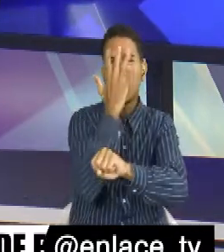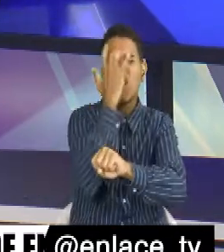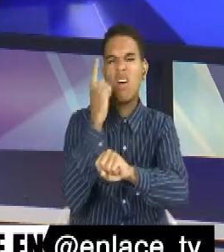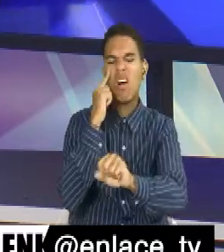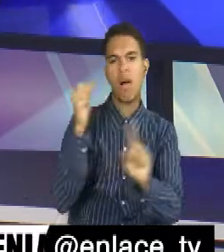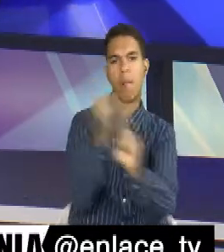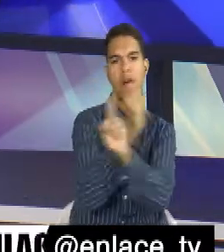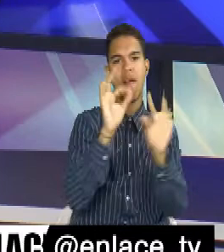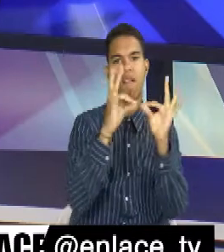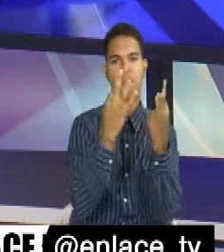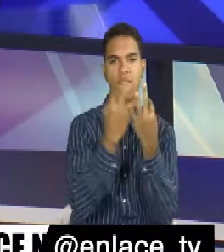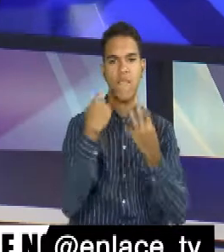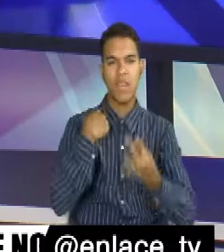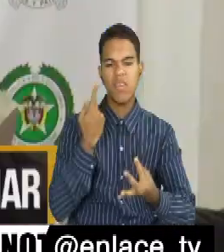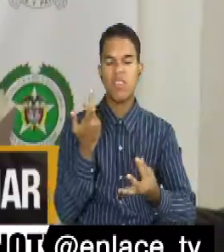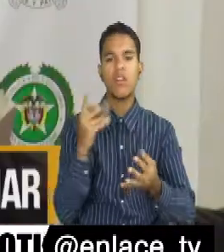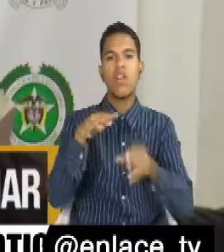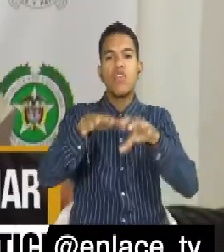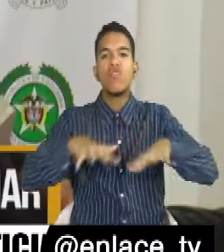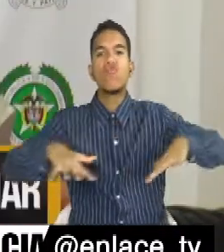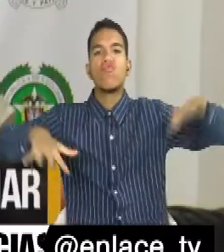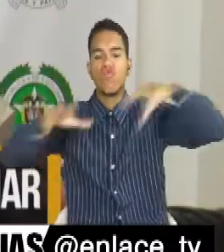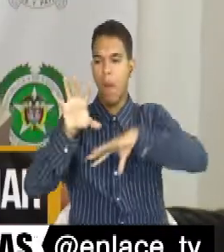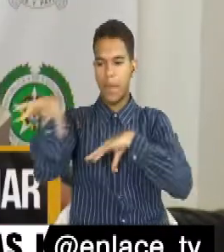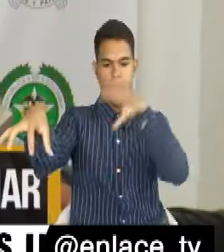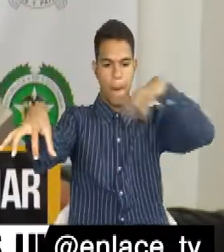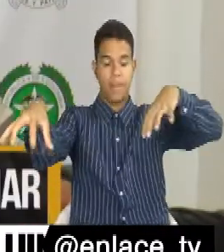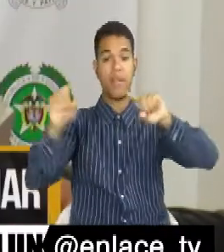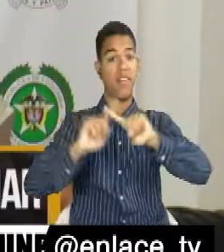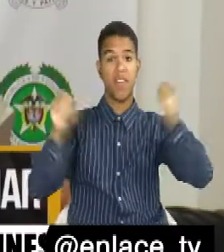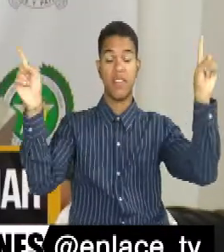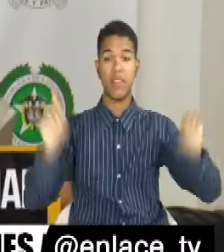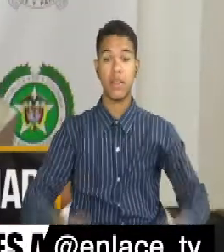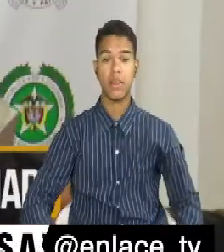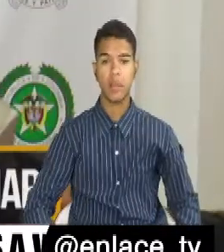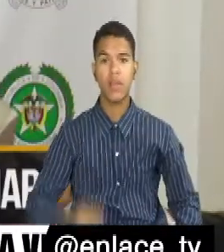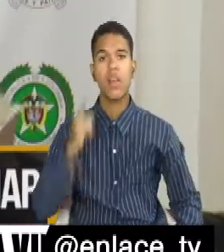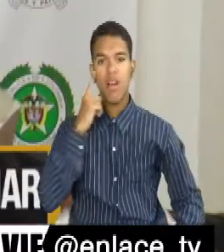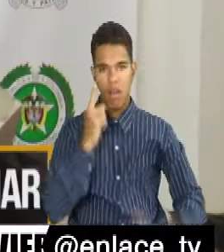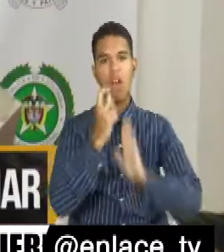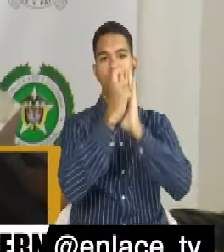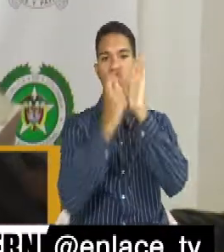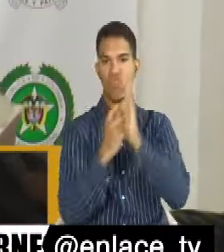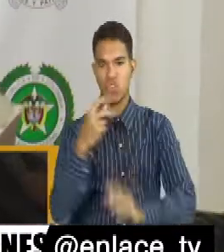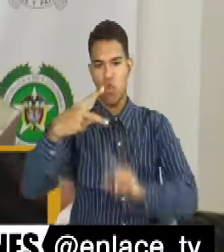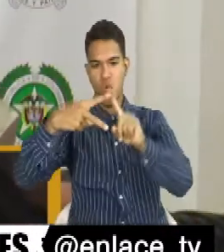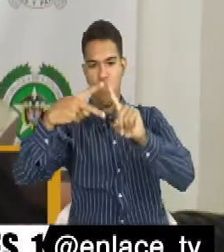de nuestra ciudad. Pues se destacan dos casos por violencia intrafamiliar donde